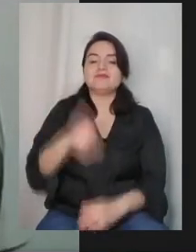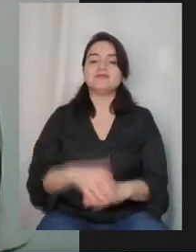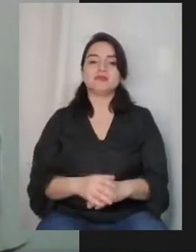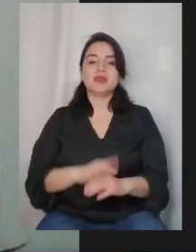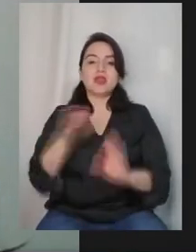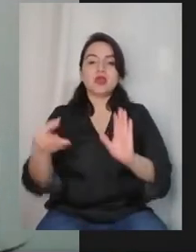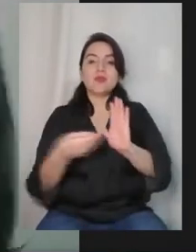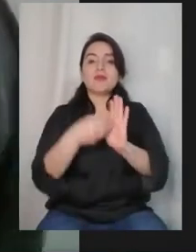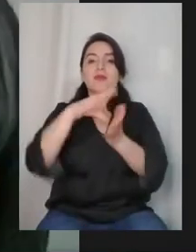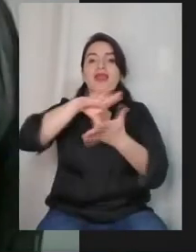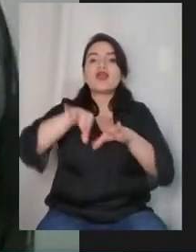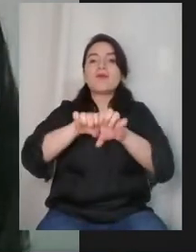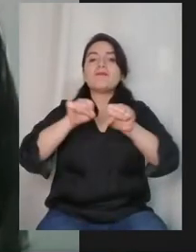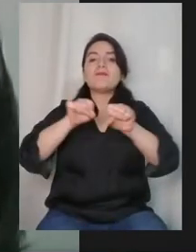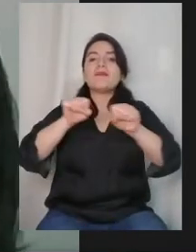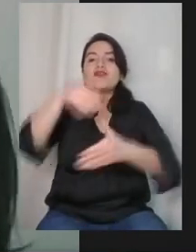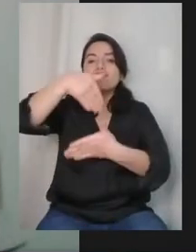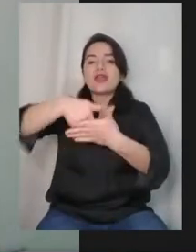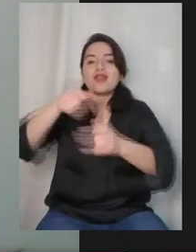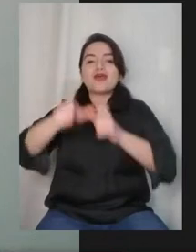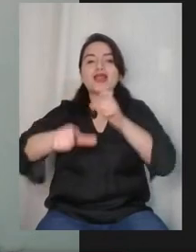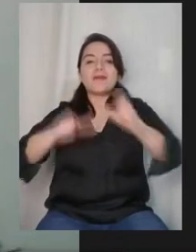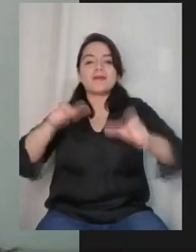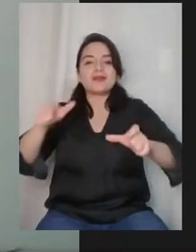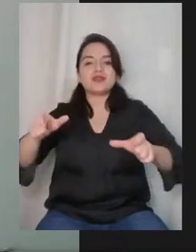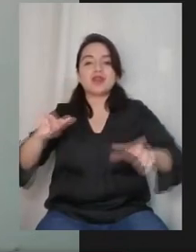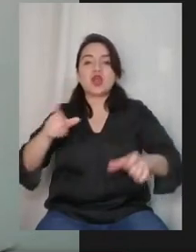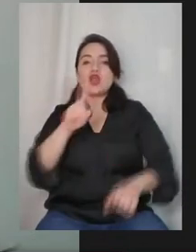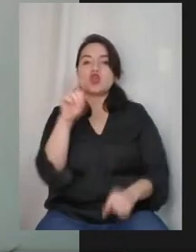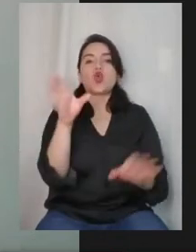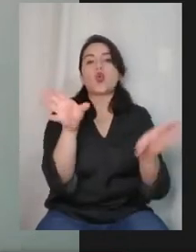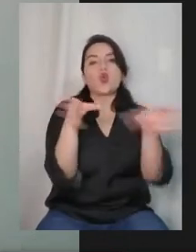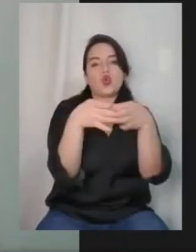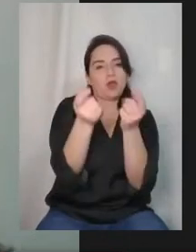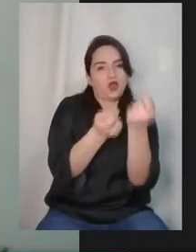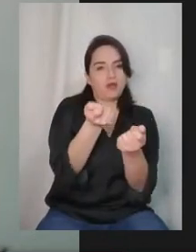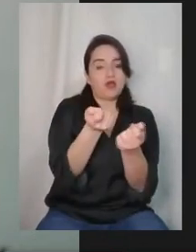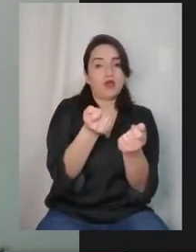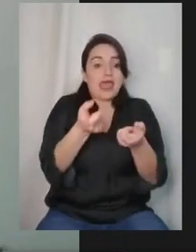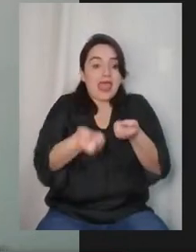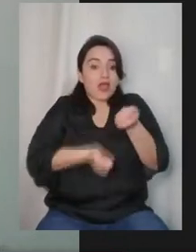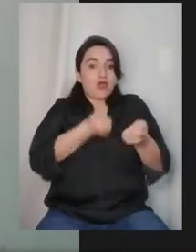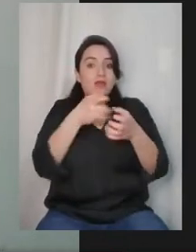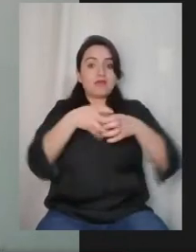la población y no por grupos económicos, porque la economía no es ajena a la naturaleza.